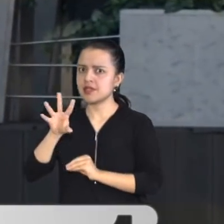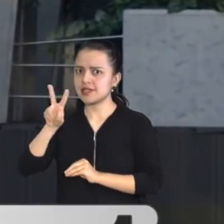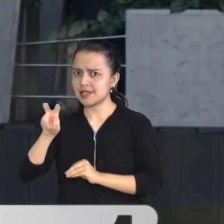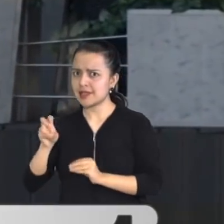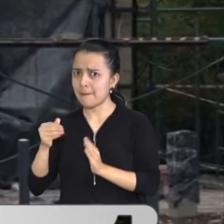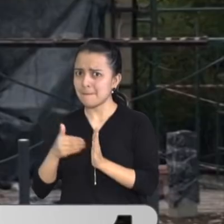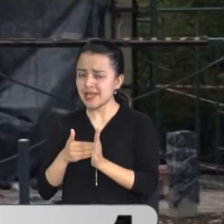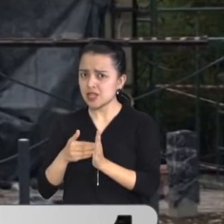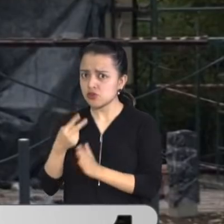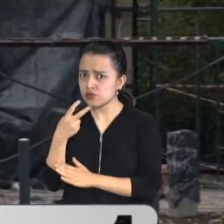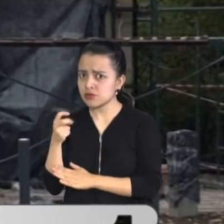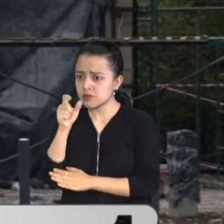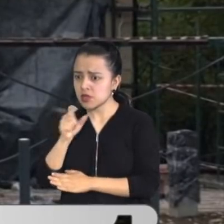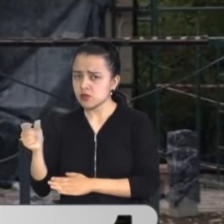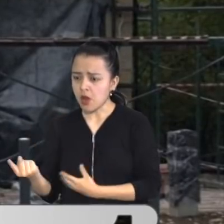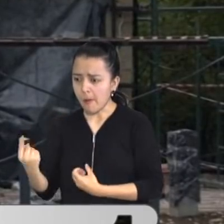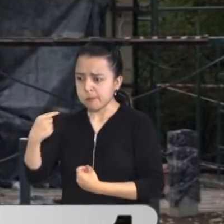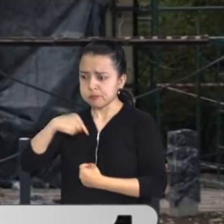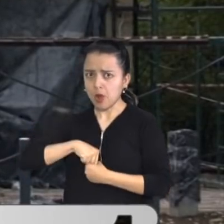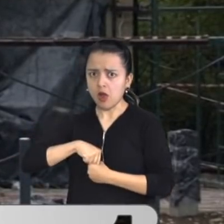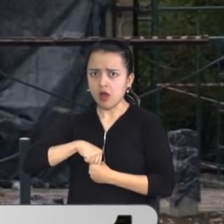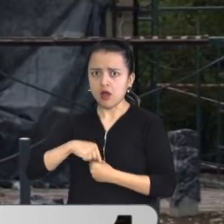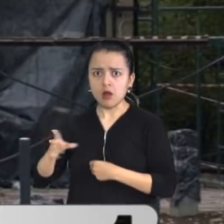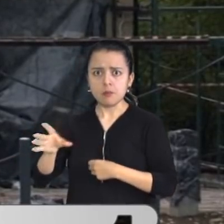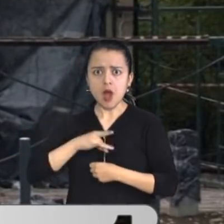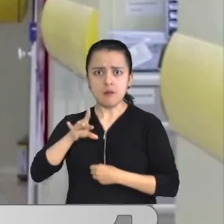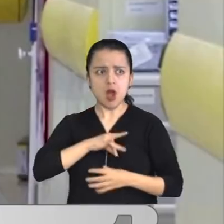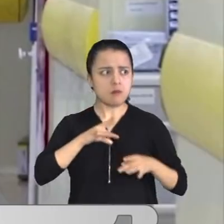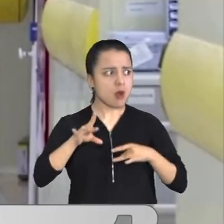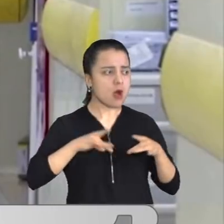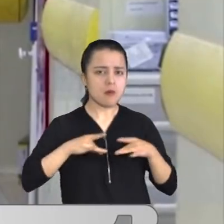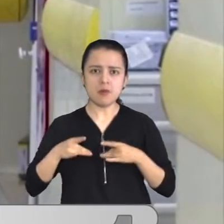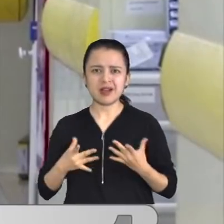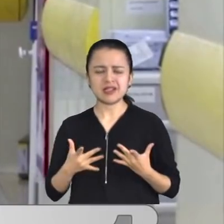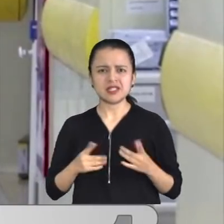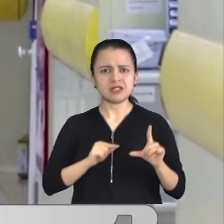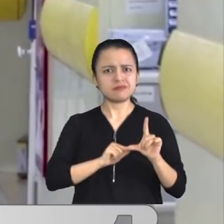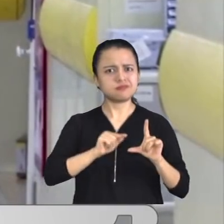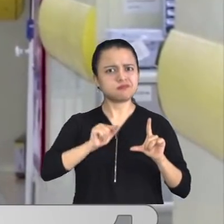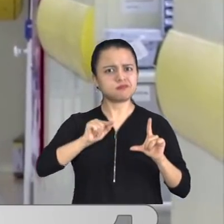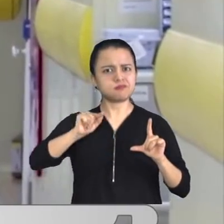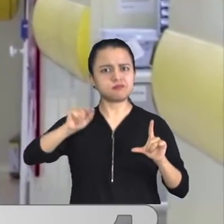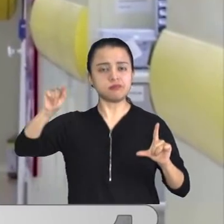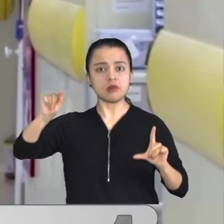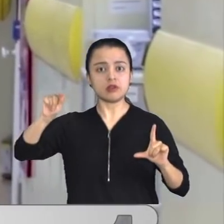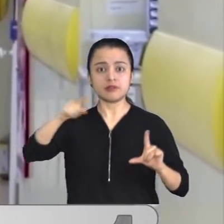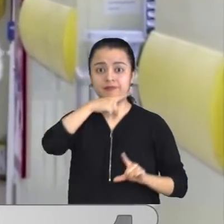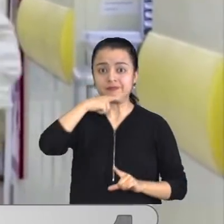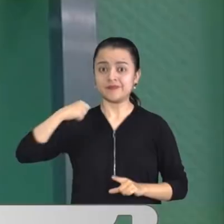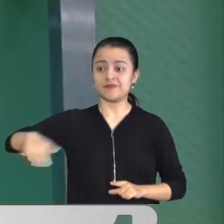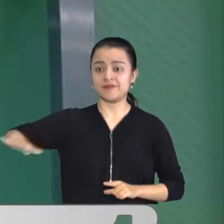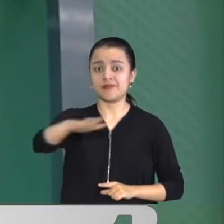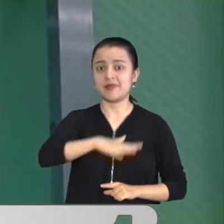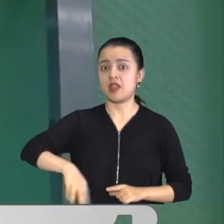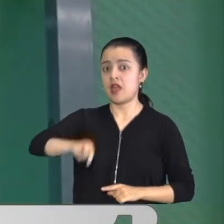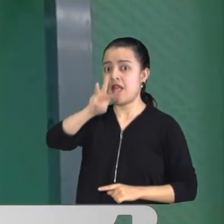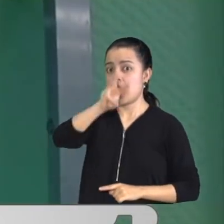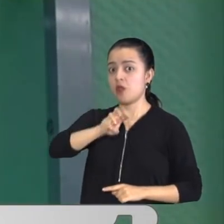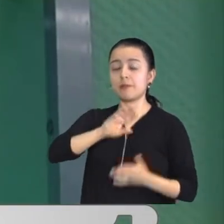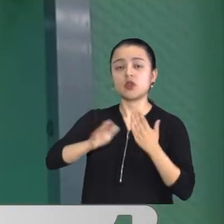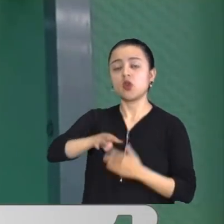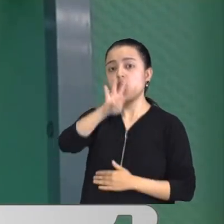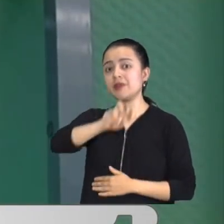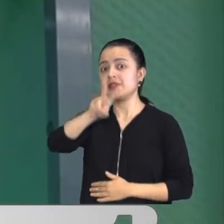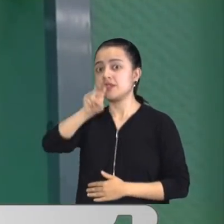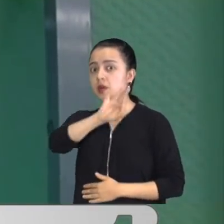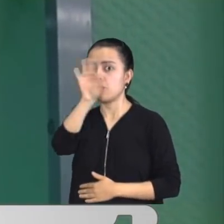27.246 contagios. Estos datos mantienen la tendencia al alza de las infecciones en Rusia, donde más del 97% de los positivos